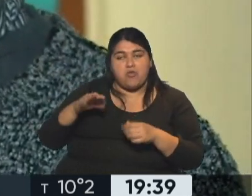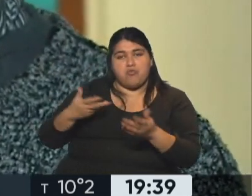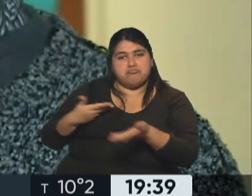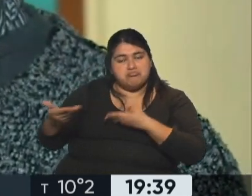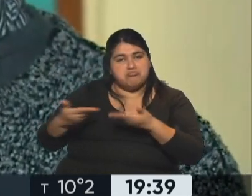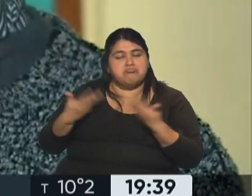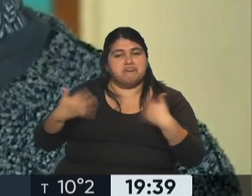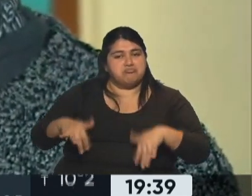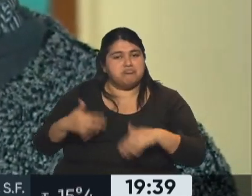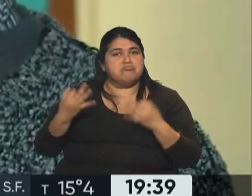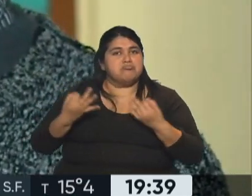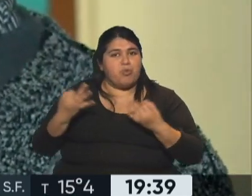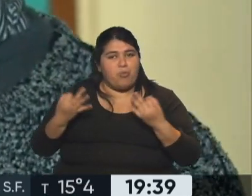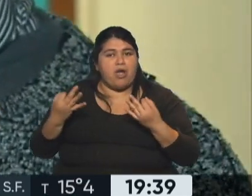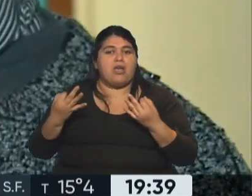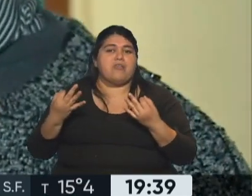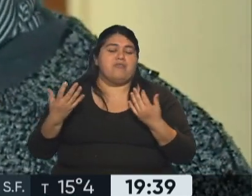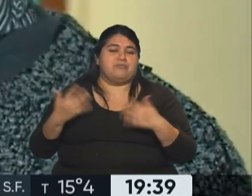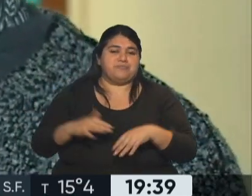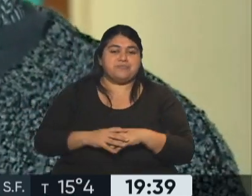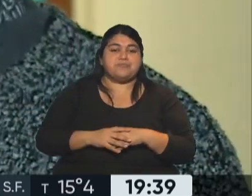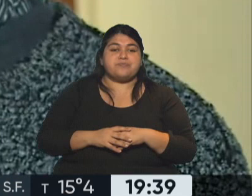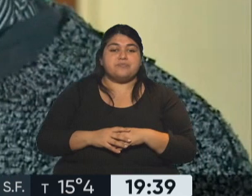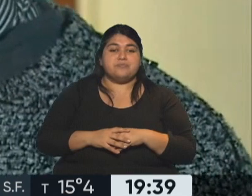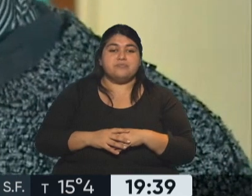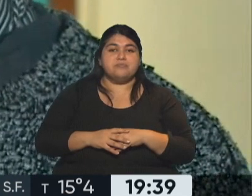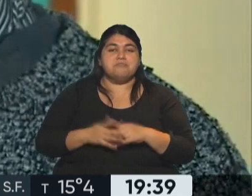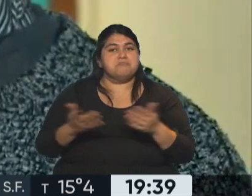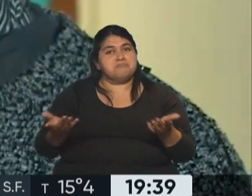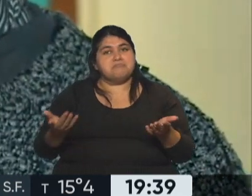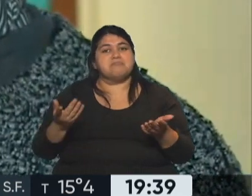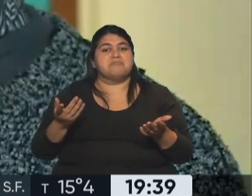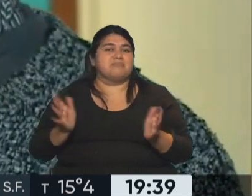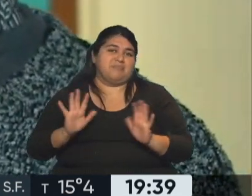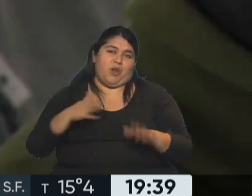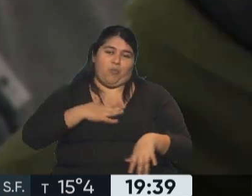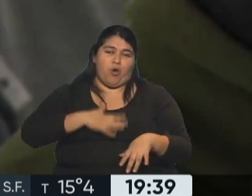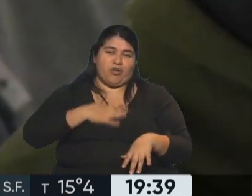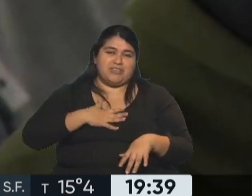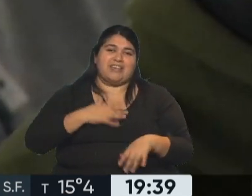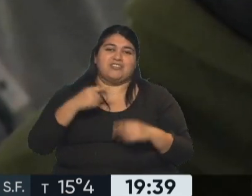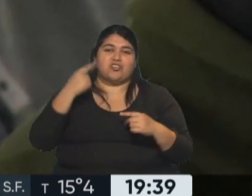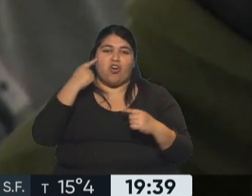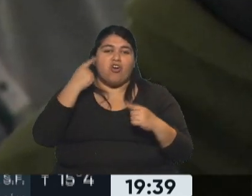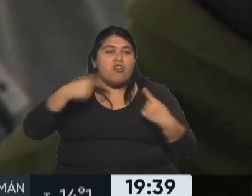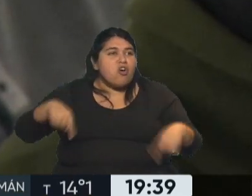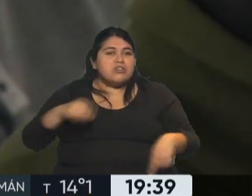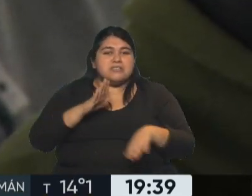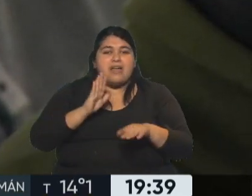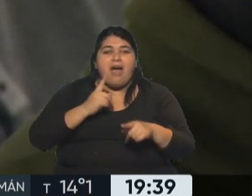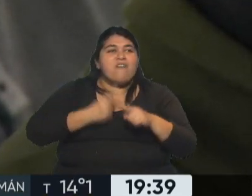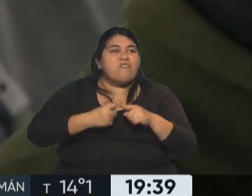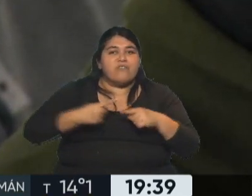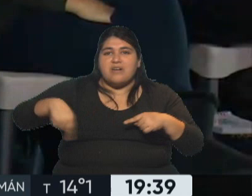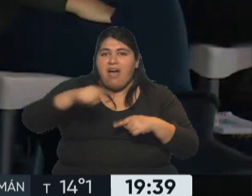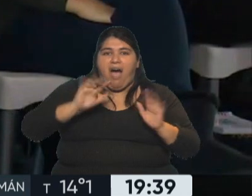muy muy profundo Así que muy contento que surjan Estos espacios un espacio que